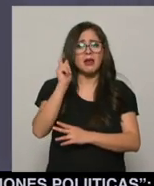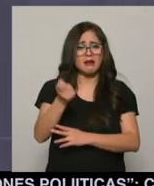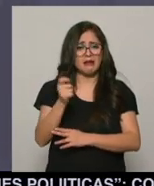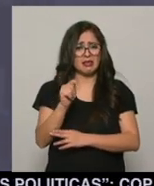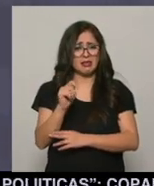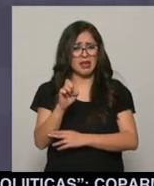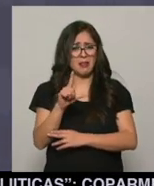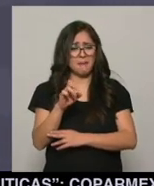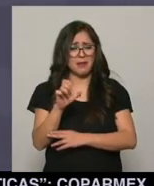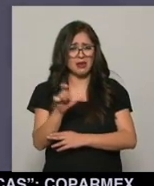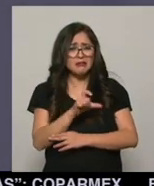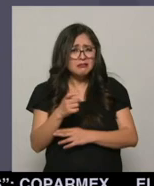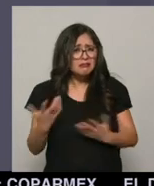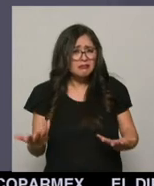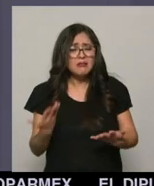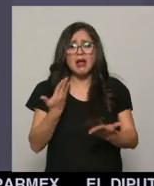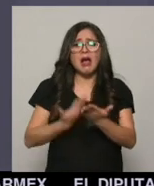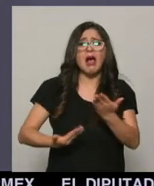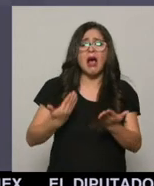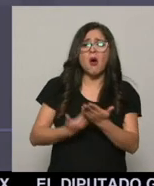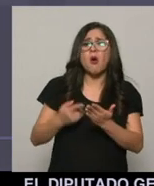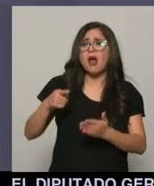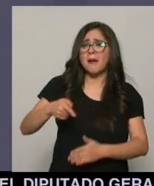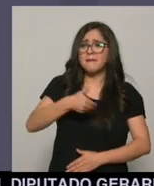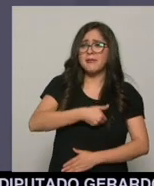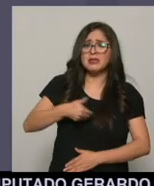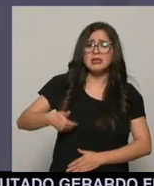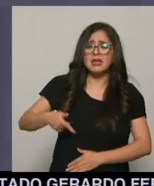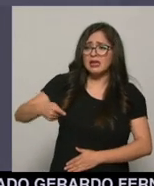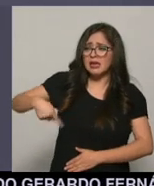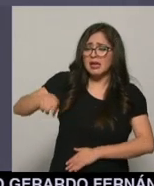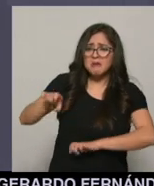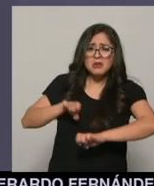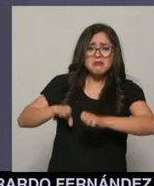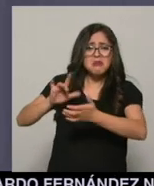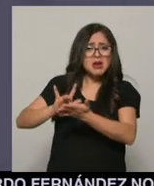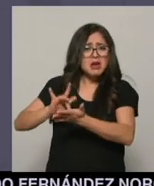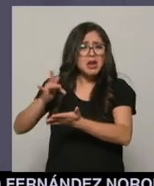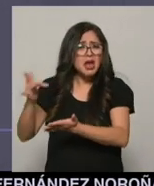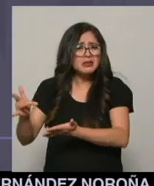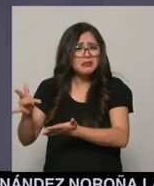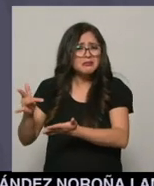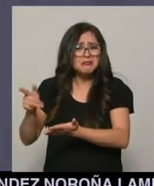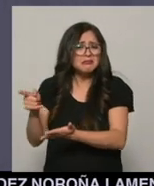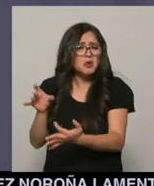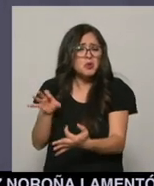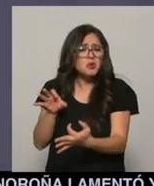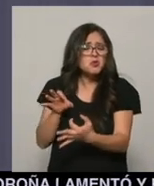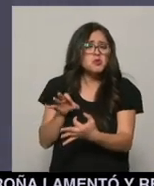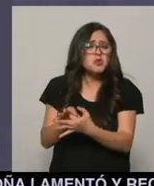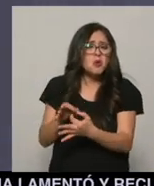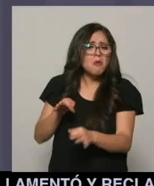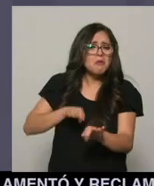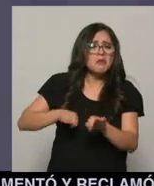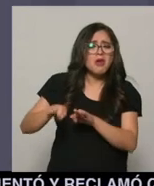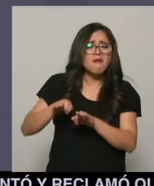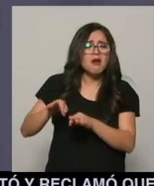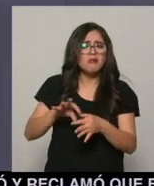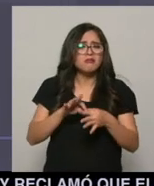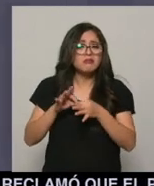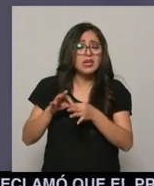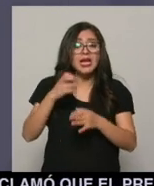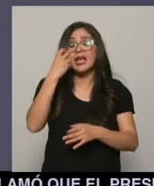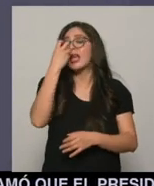solo les da las gracias, son sus compañeros de viaje. Entonces creo que ahí, digamos, está muy claro que una cosa es el discurso de Andrés Manuel López Obrador